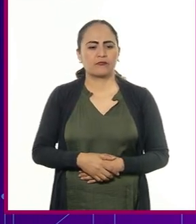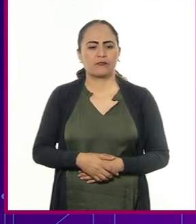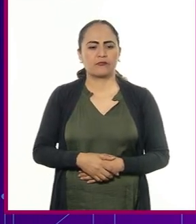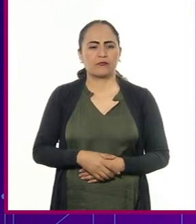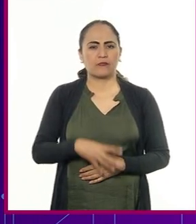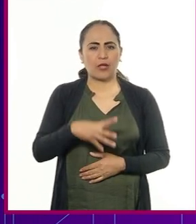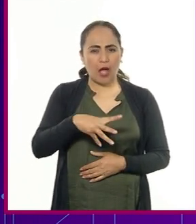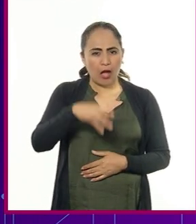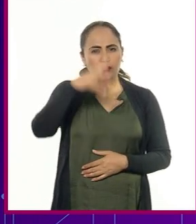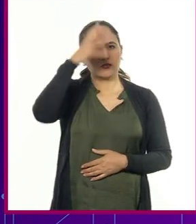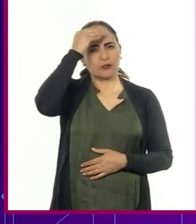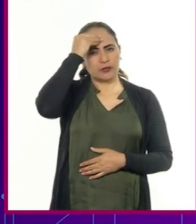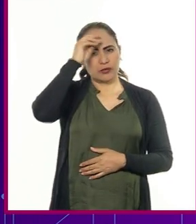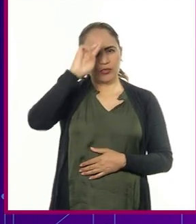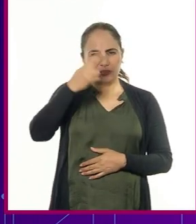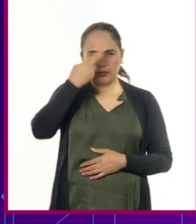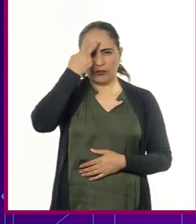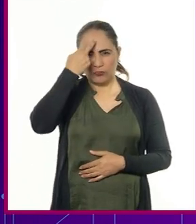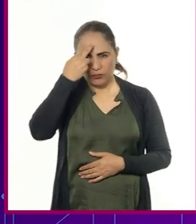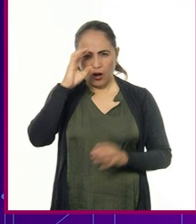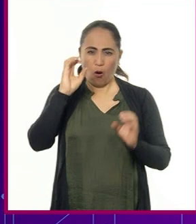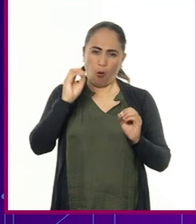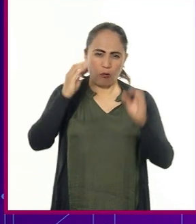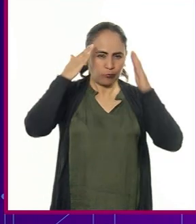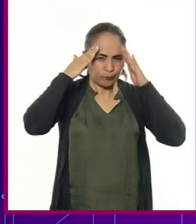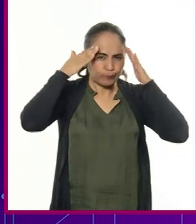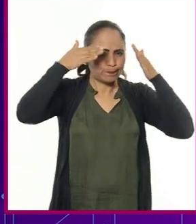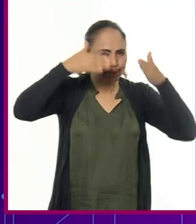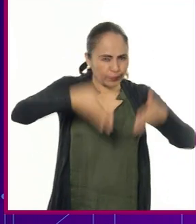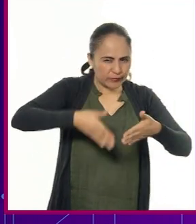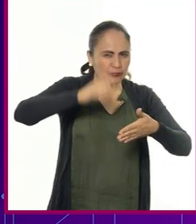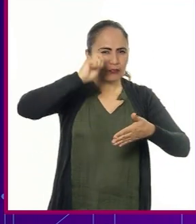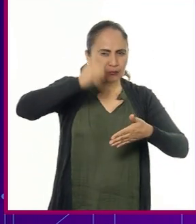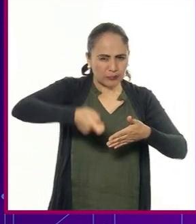aprender, recordar o concentrarse con el